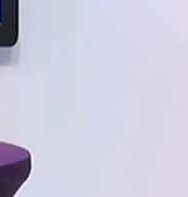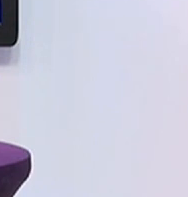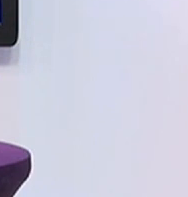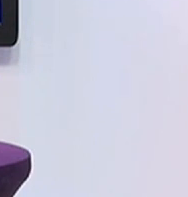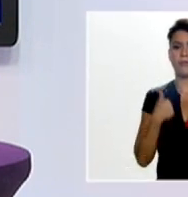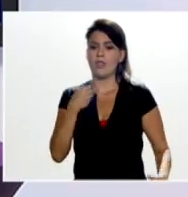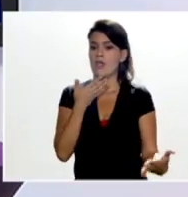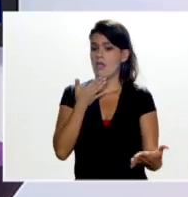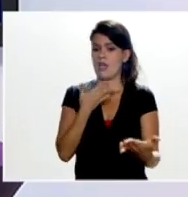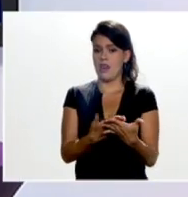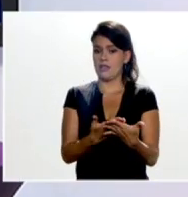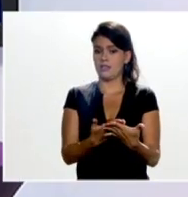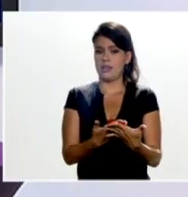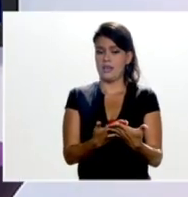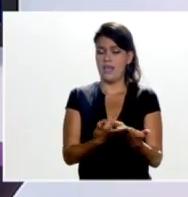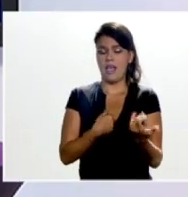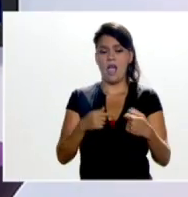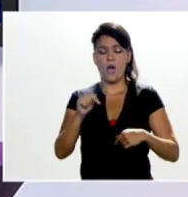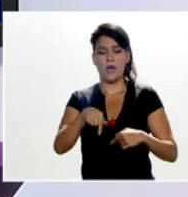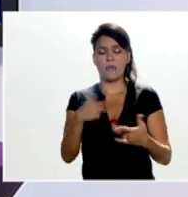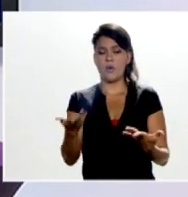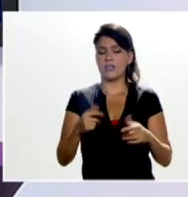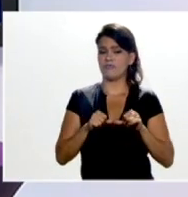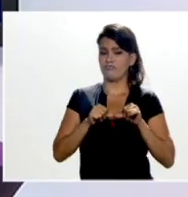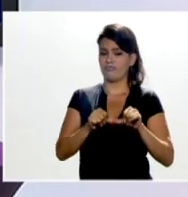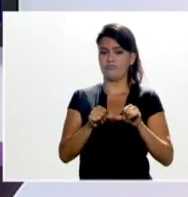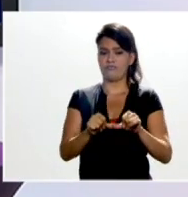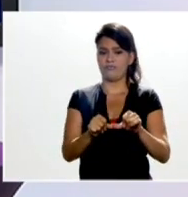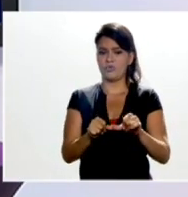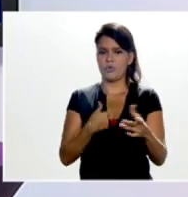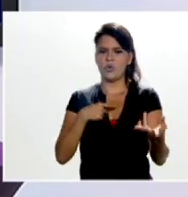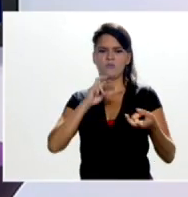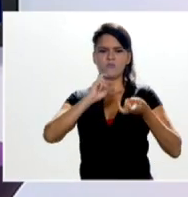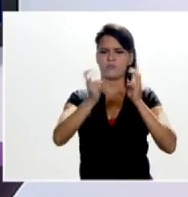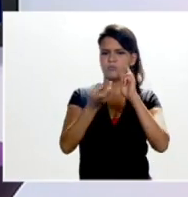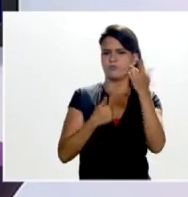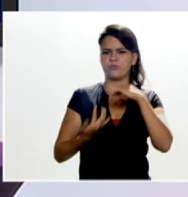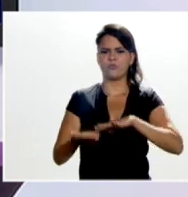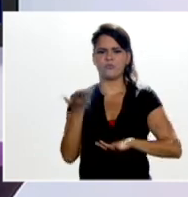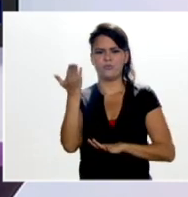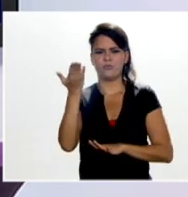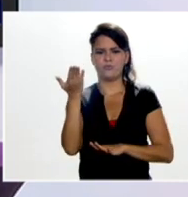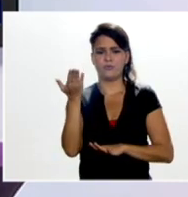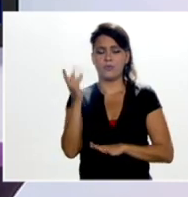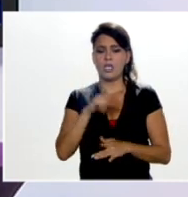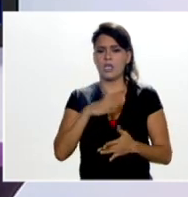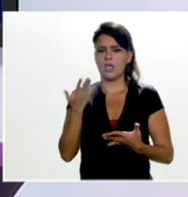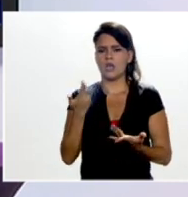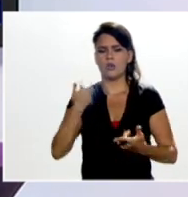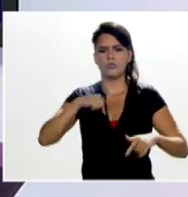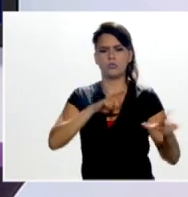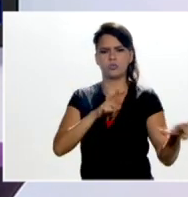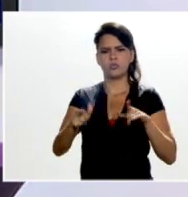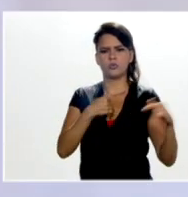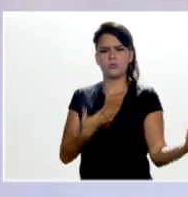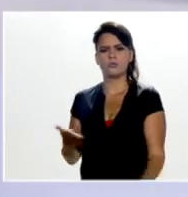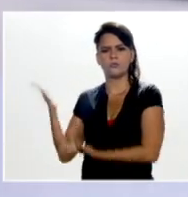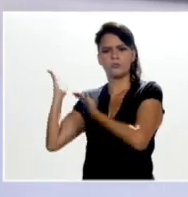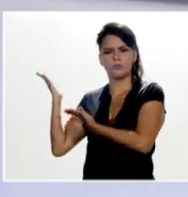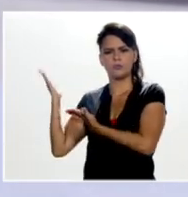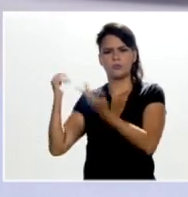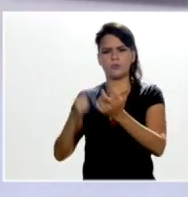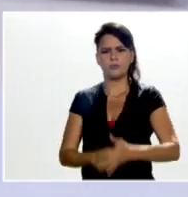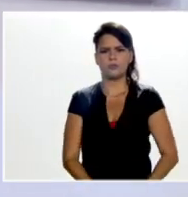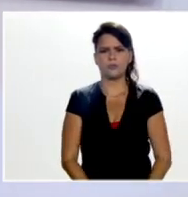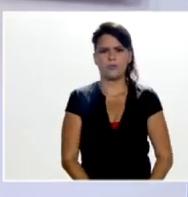Gracias, Cianya. Ahora por aquí continuamos con el tema indispensable que nos lo tiene preparado la pantalla interactiva.